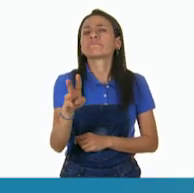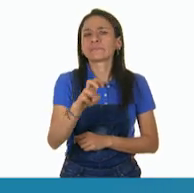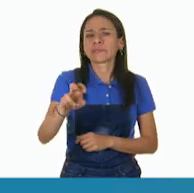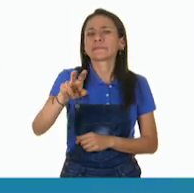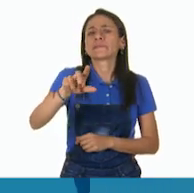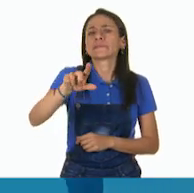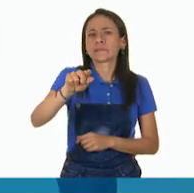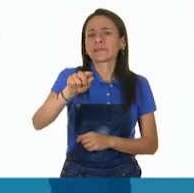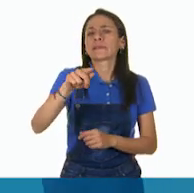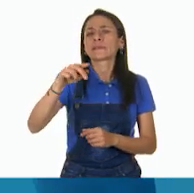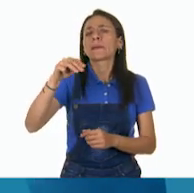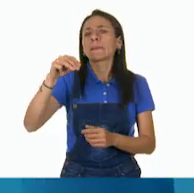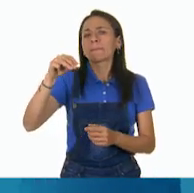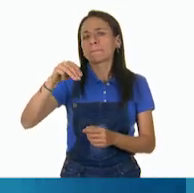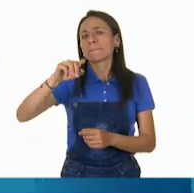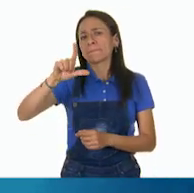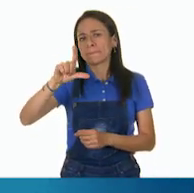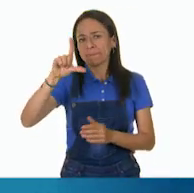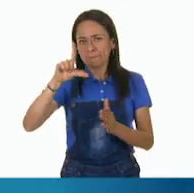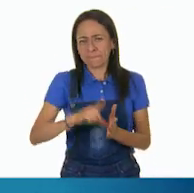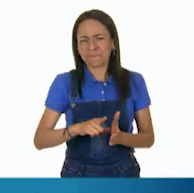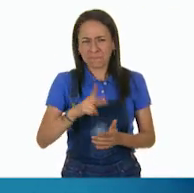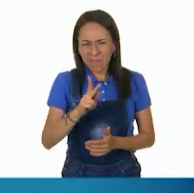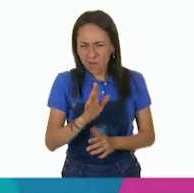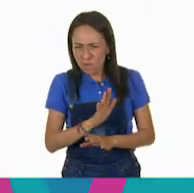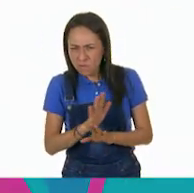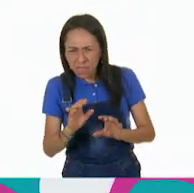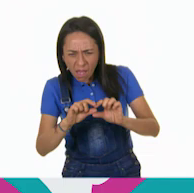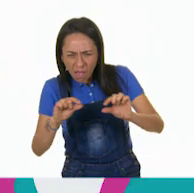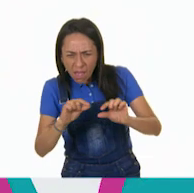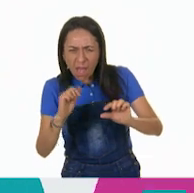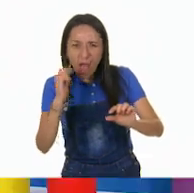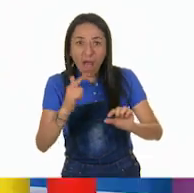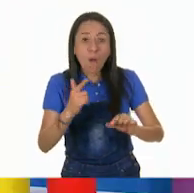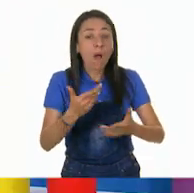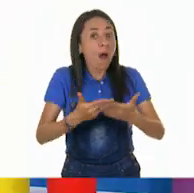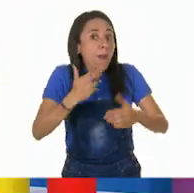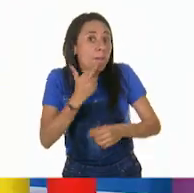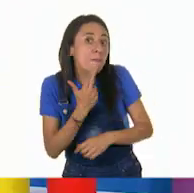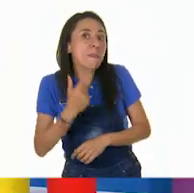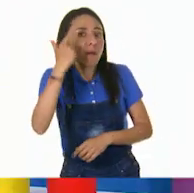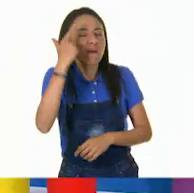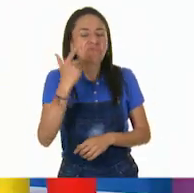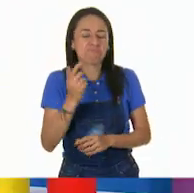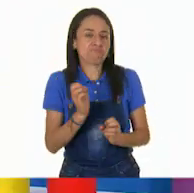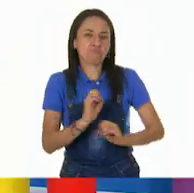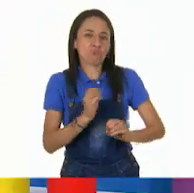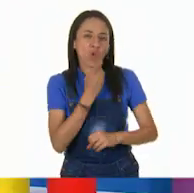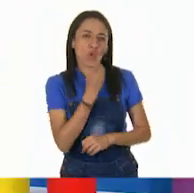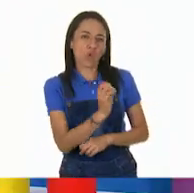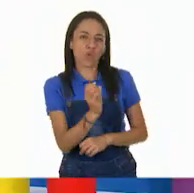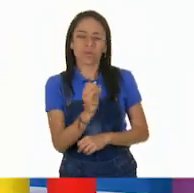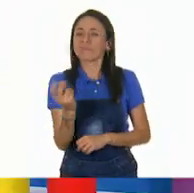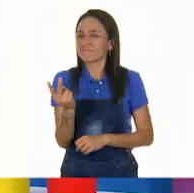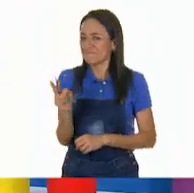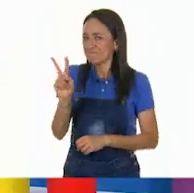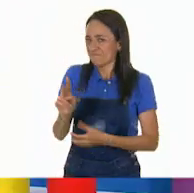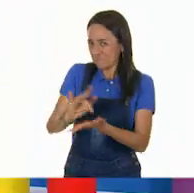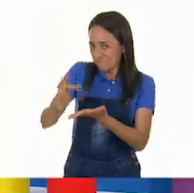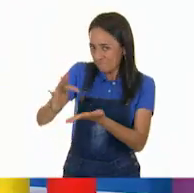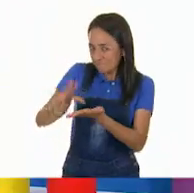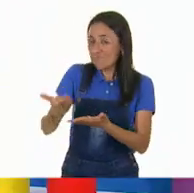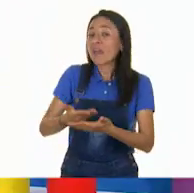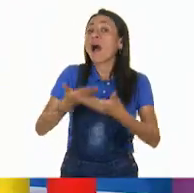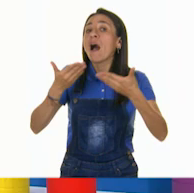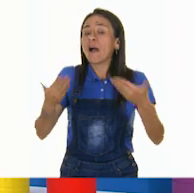pero ya no dice lo de ahora ha mejorado muchas gracias muchachos ahora vamos a ver la parte posterior de la